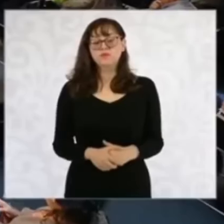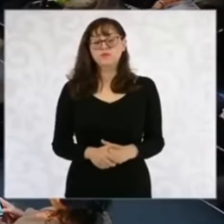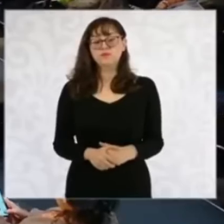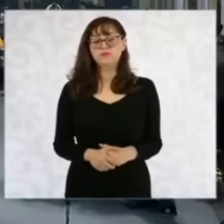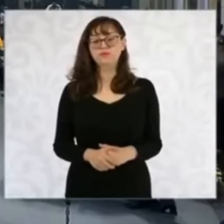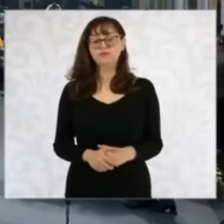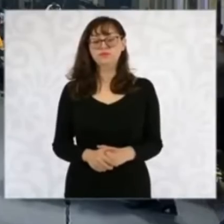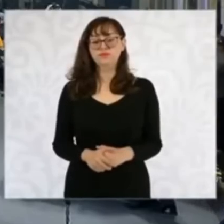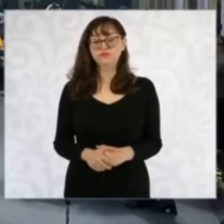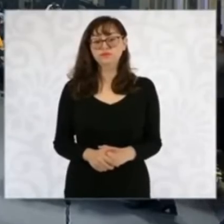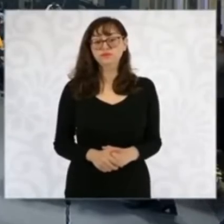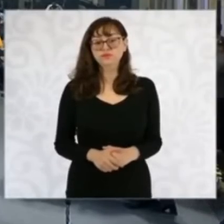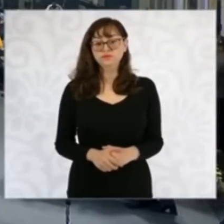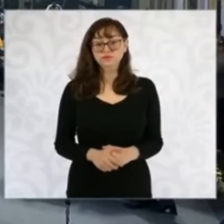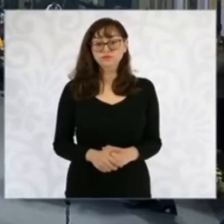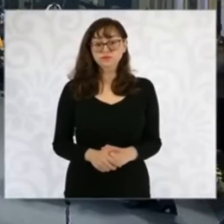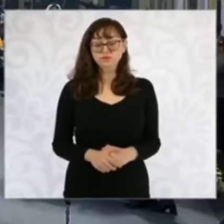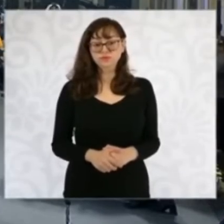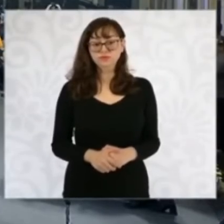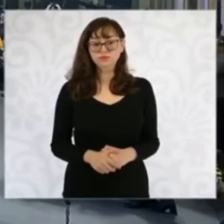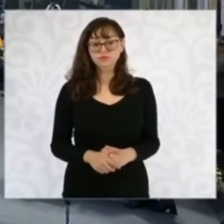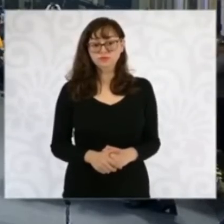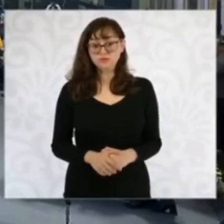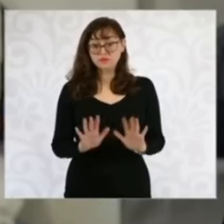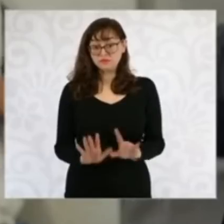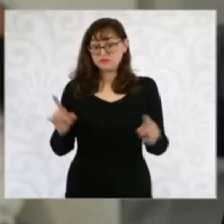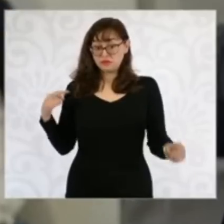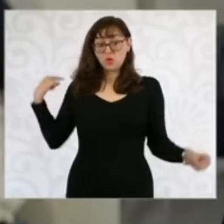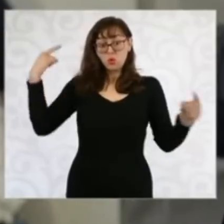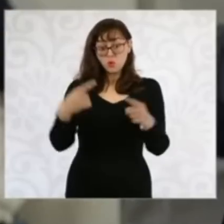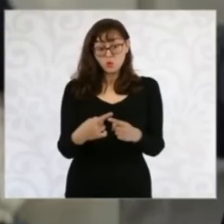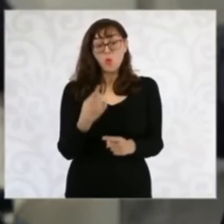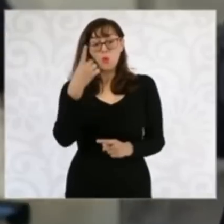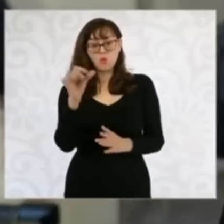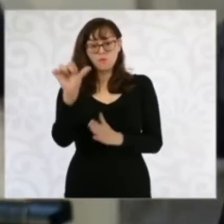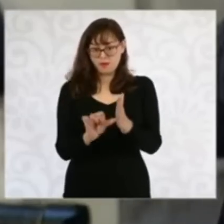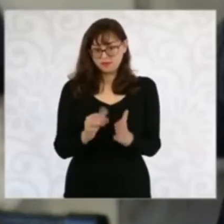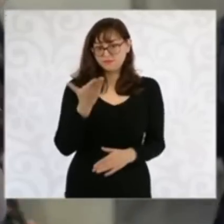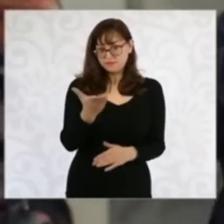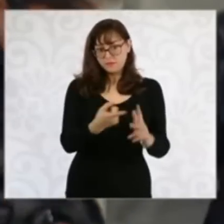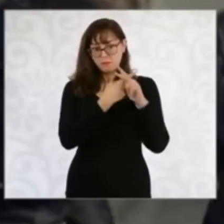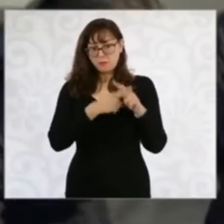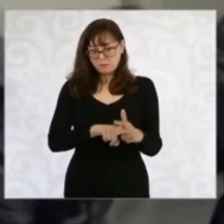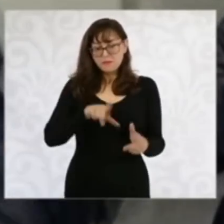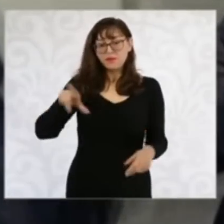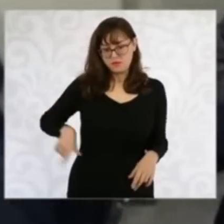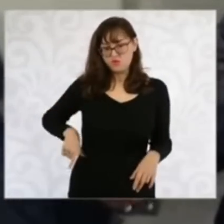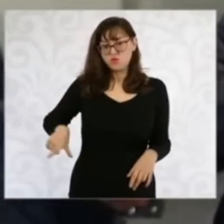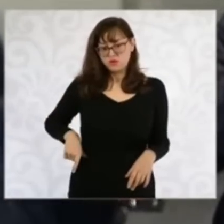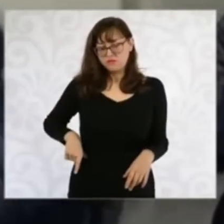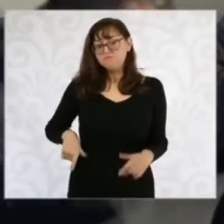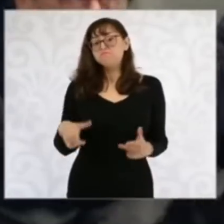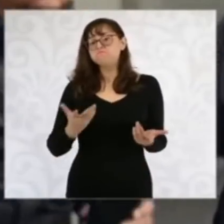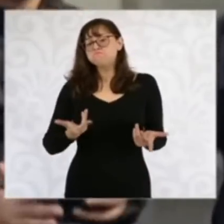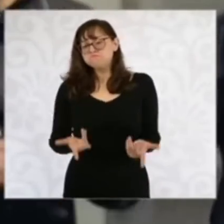Primero, preguntarle, porque se está cumpliendo un mes exactamente de su gobierno, preguntarle la forma de calificación que va a